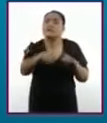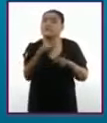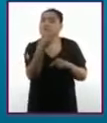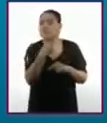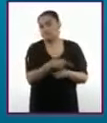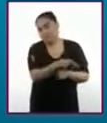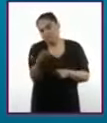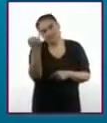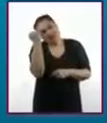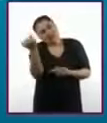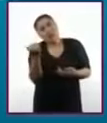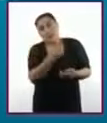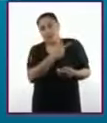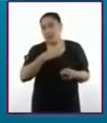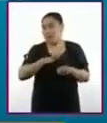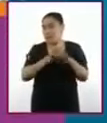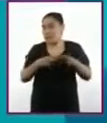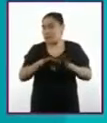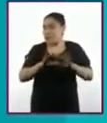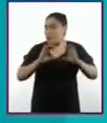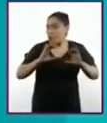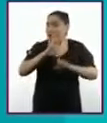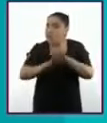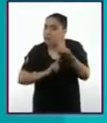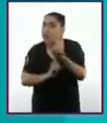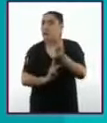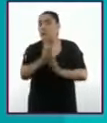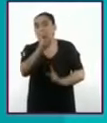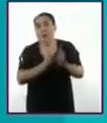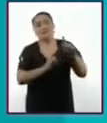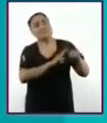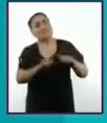cuidar a todos los organismos del planeta?